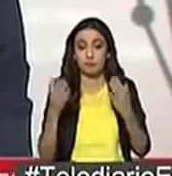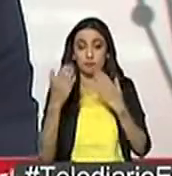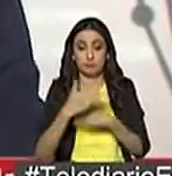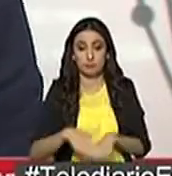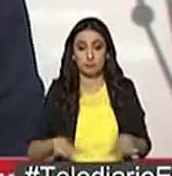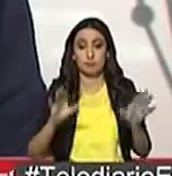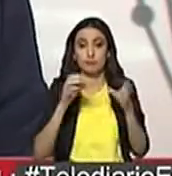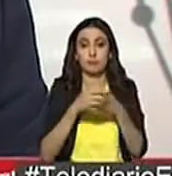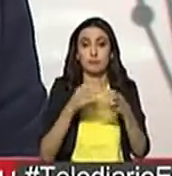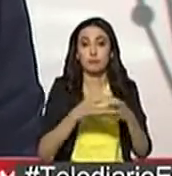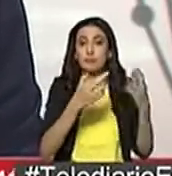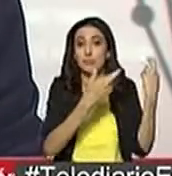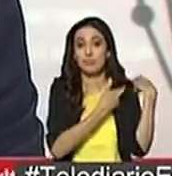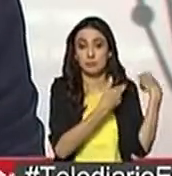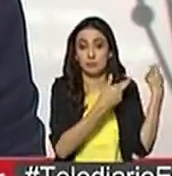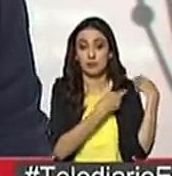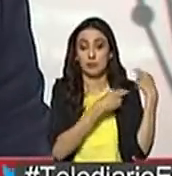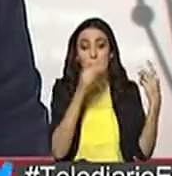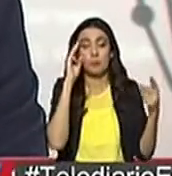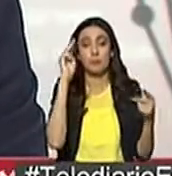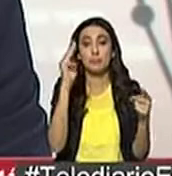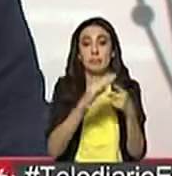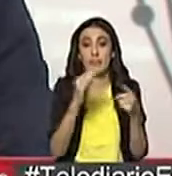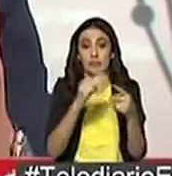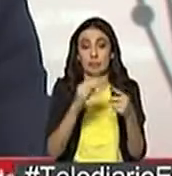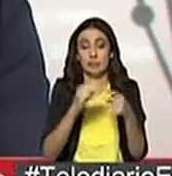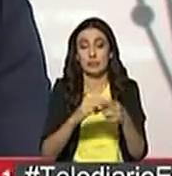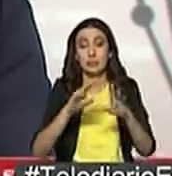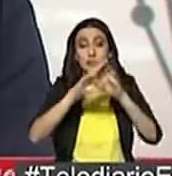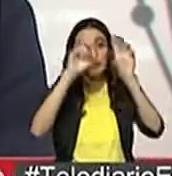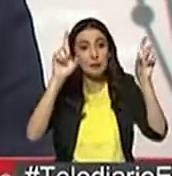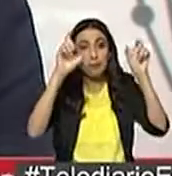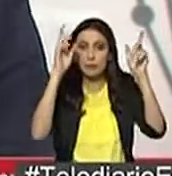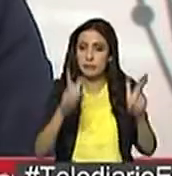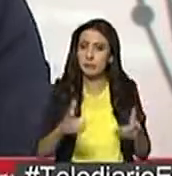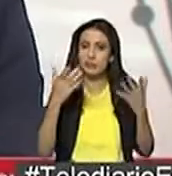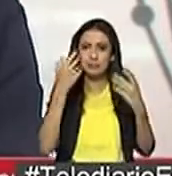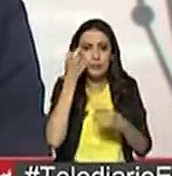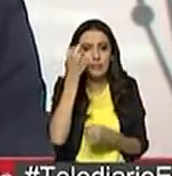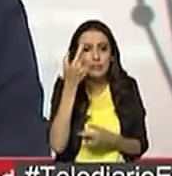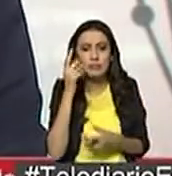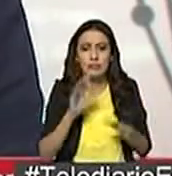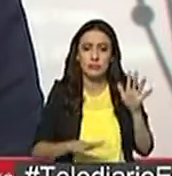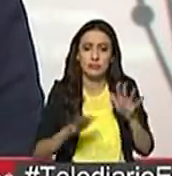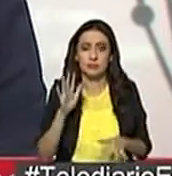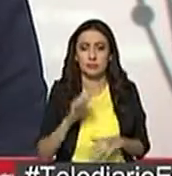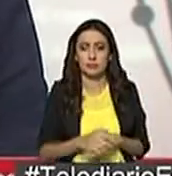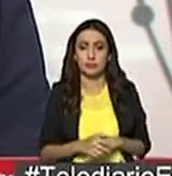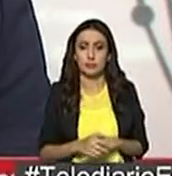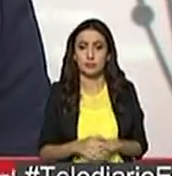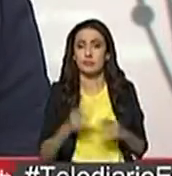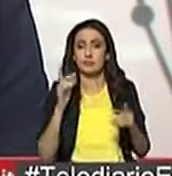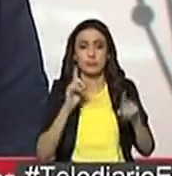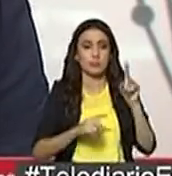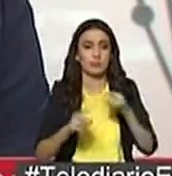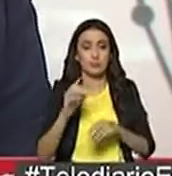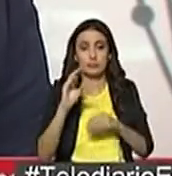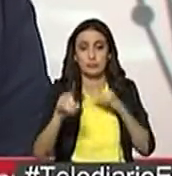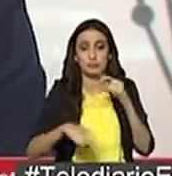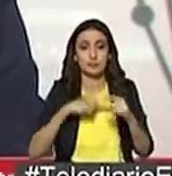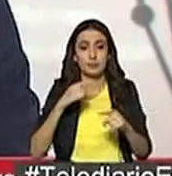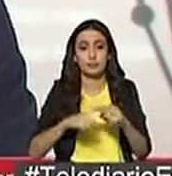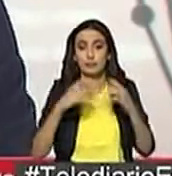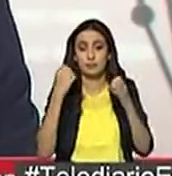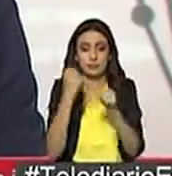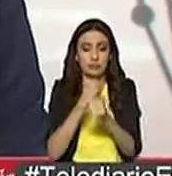tanto, responsablemente aquí hay que hacer un mensaje claro a los empresarios, entender la situación económica del país, a los asambleístas decirles que se